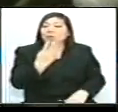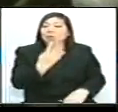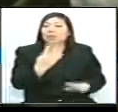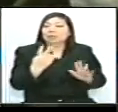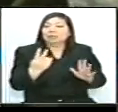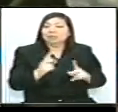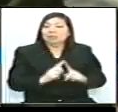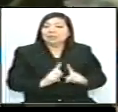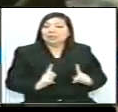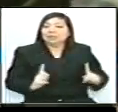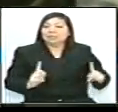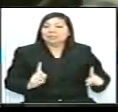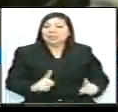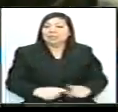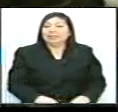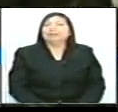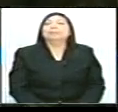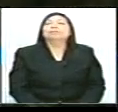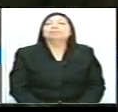829.947 hectáreas.